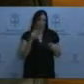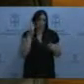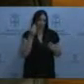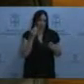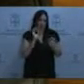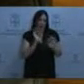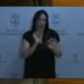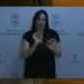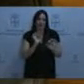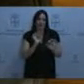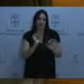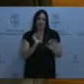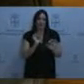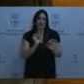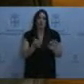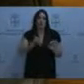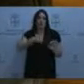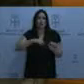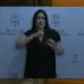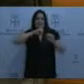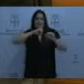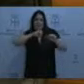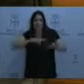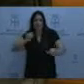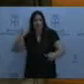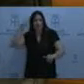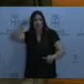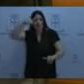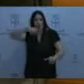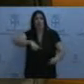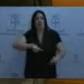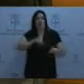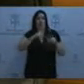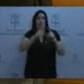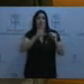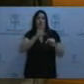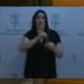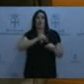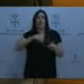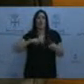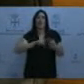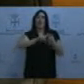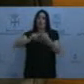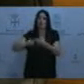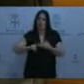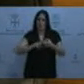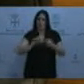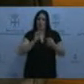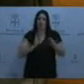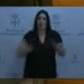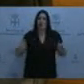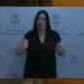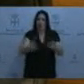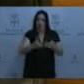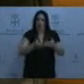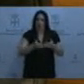siempre, fuimos históricamente una comunidad solidaria y una comunidad acogedora, y por supuesto que estaremos